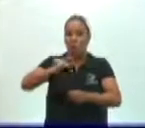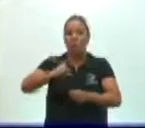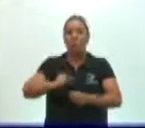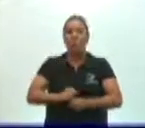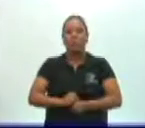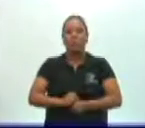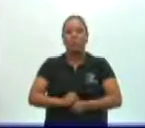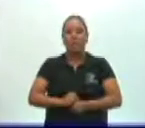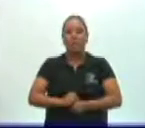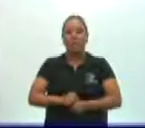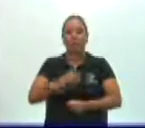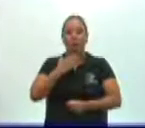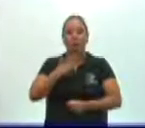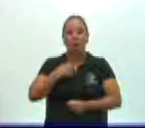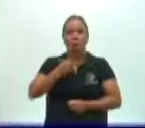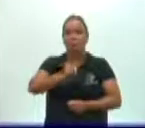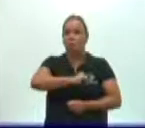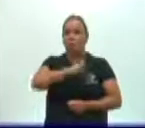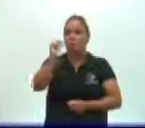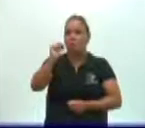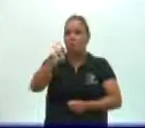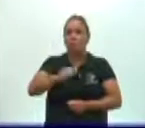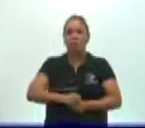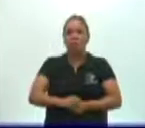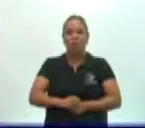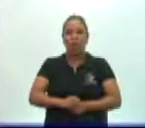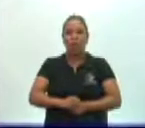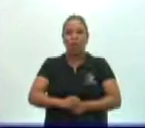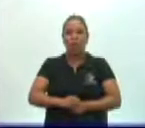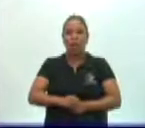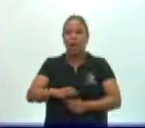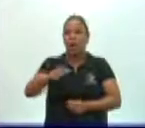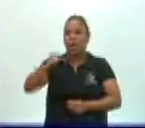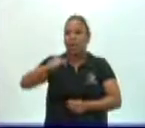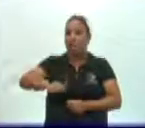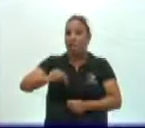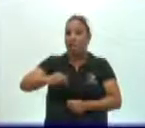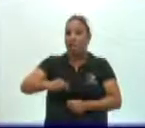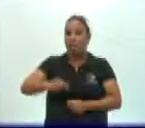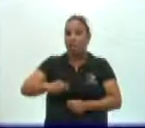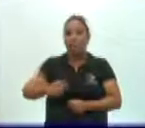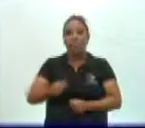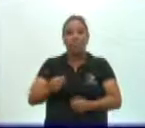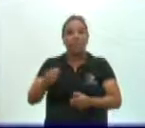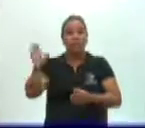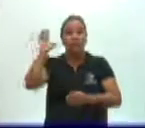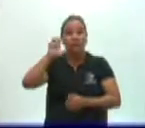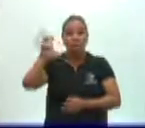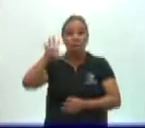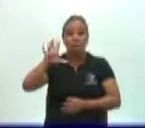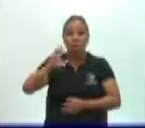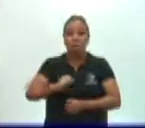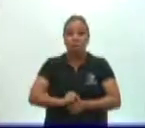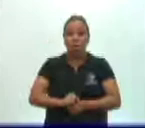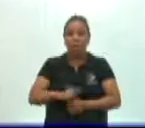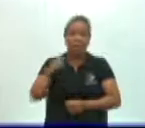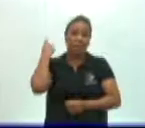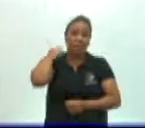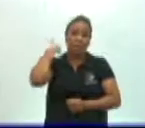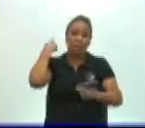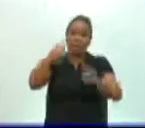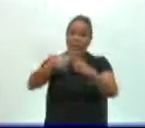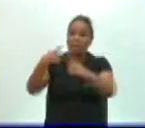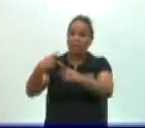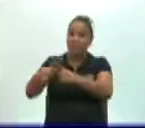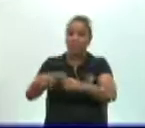lograron esa lucha en contra de la explotación capitalista, sobre todo en el contexto europeo durante el siglo XIX.